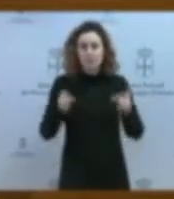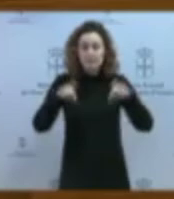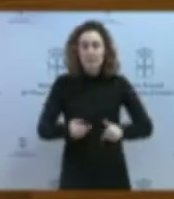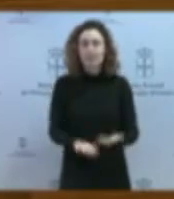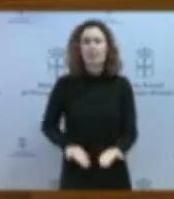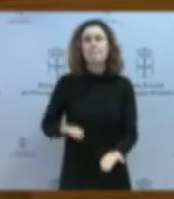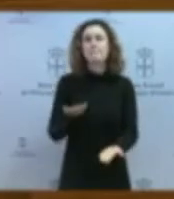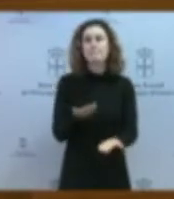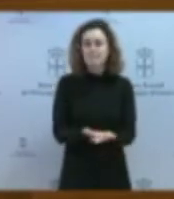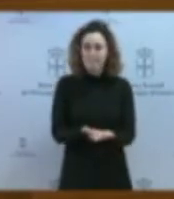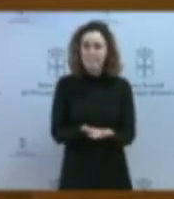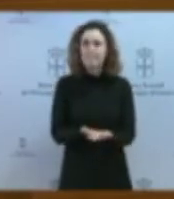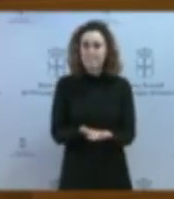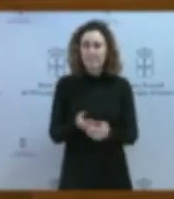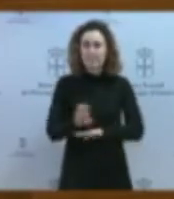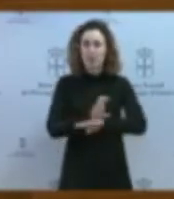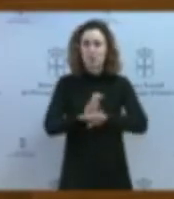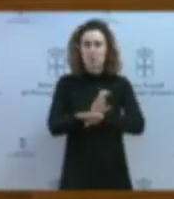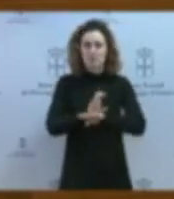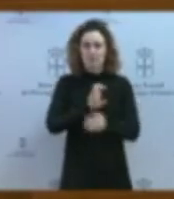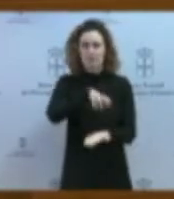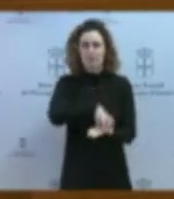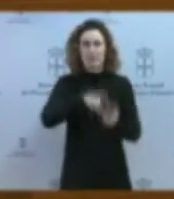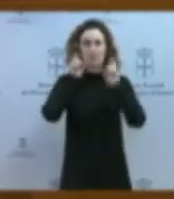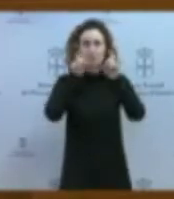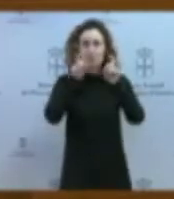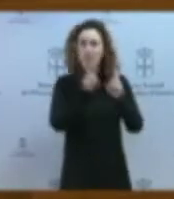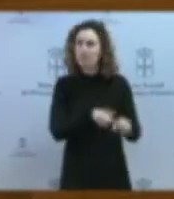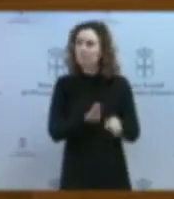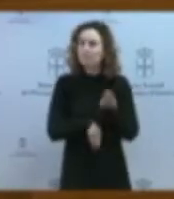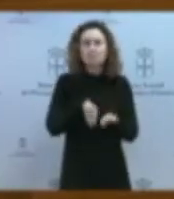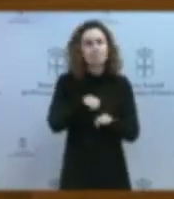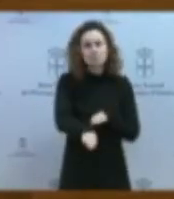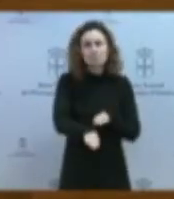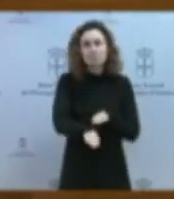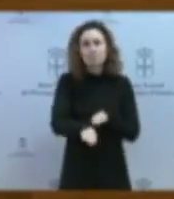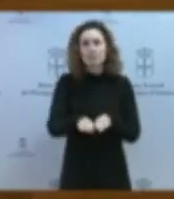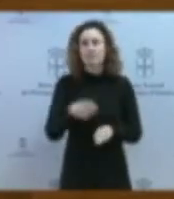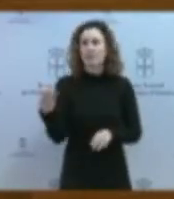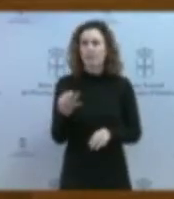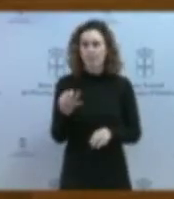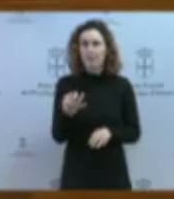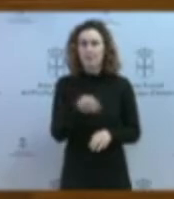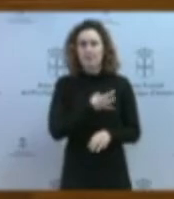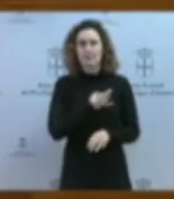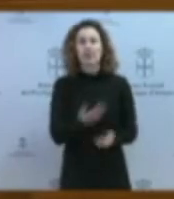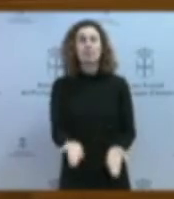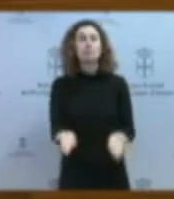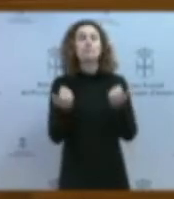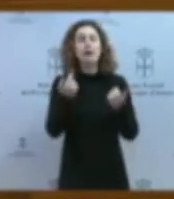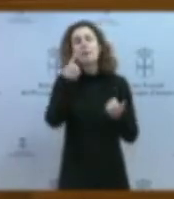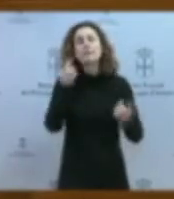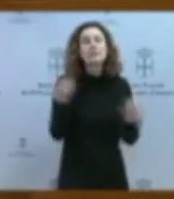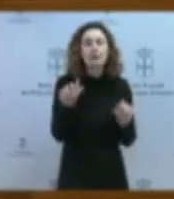Educación, quien tiene que dar el primer paso, quien tiene que sentar a los agentes sociales y que tiene que modificar este acuerdo de interinos e interinas, insisto, que tiene